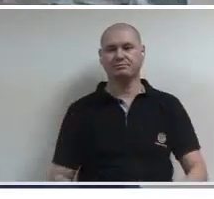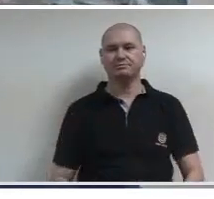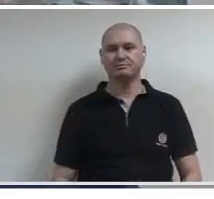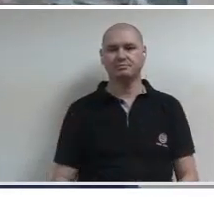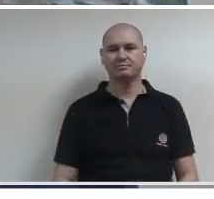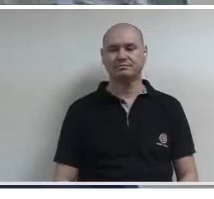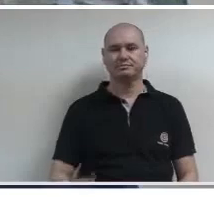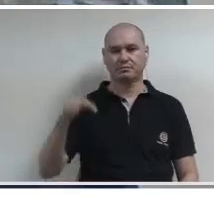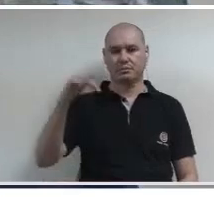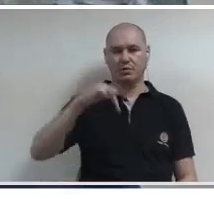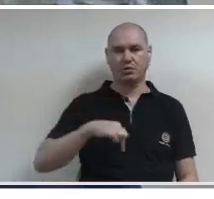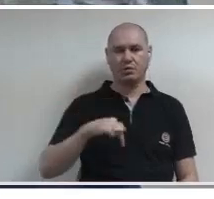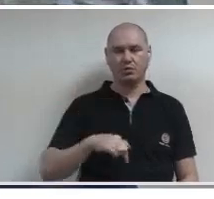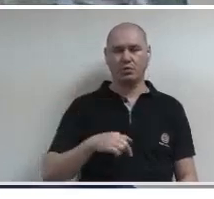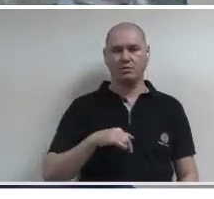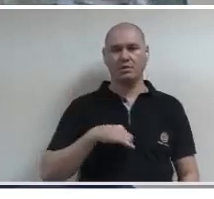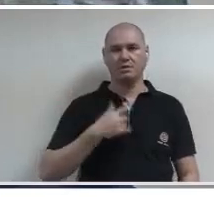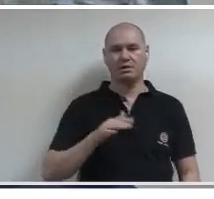1067/19.